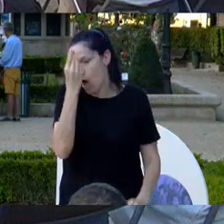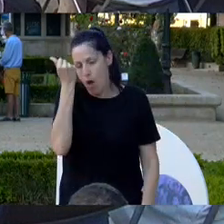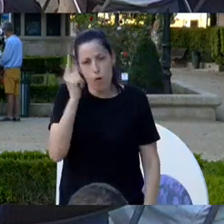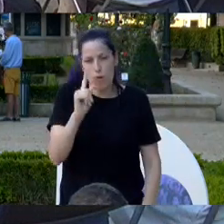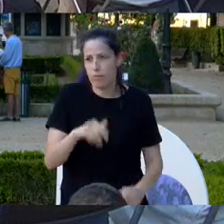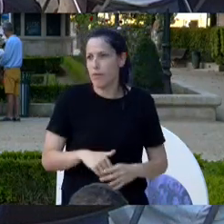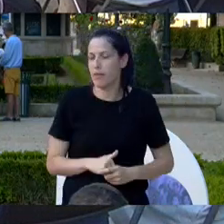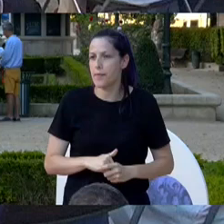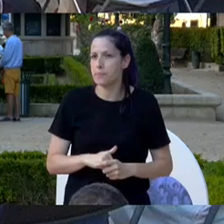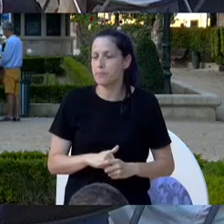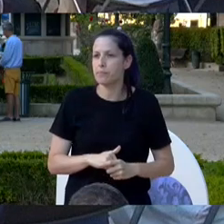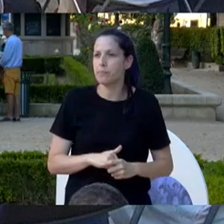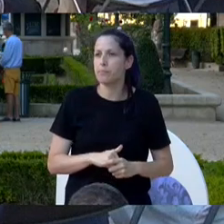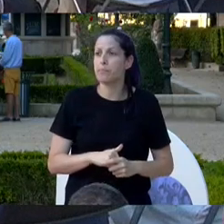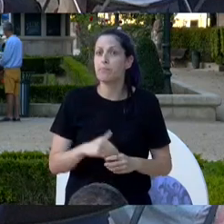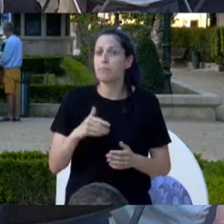momento, paralelamente